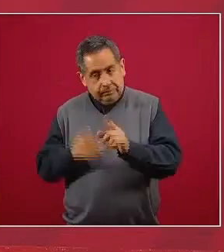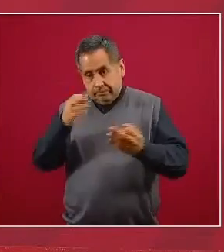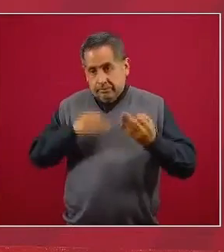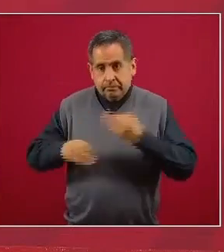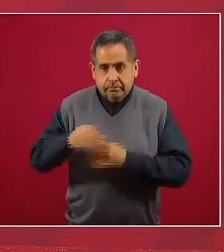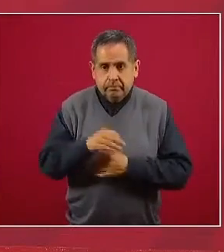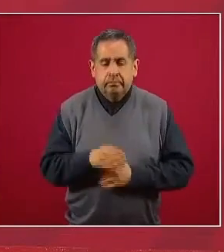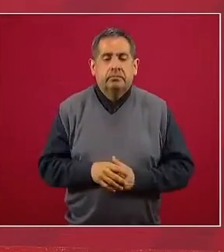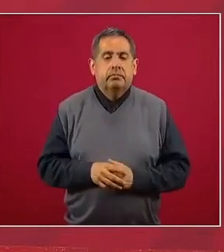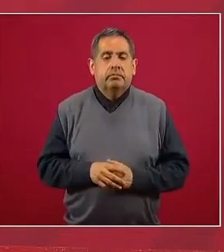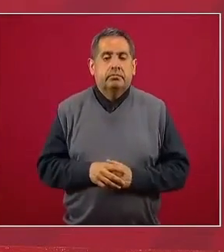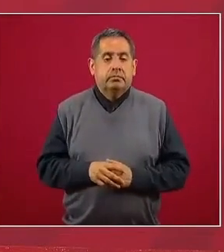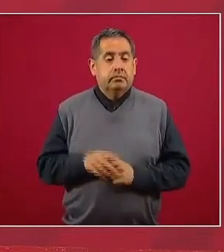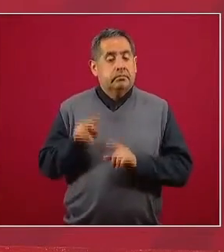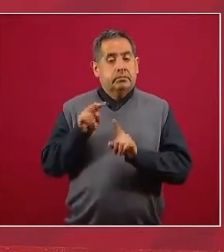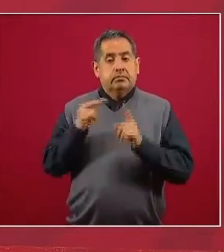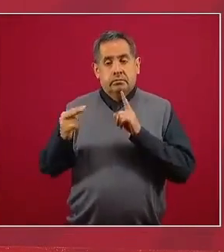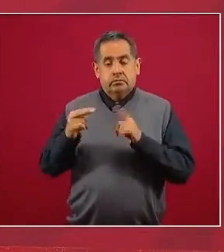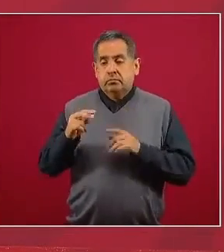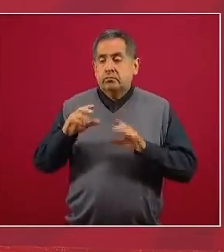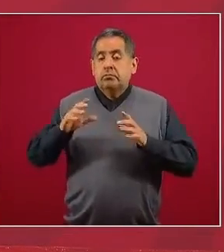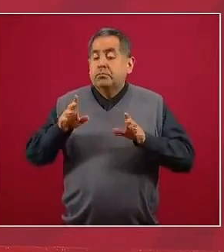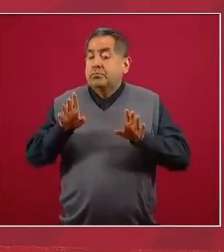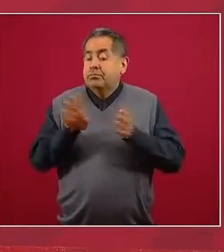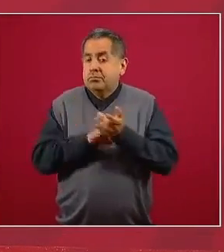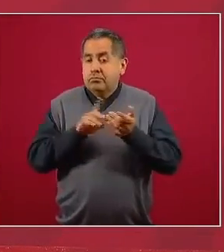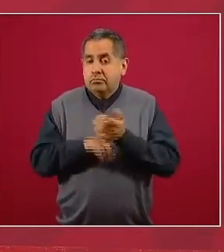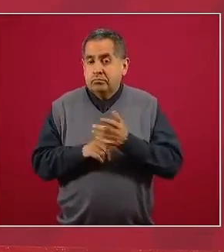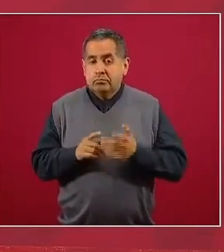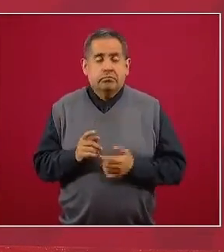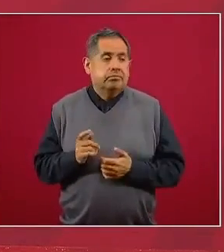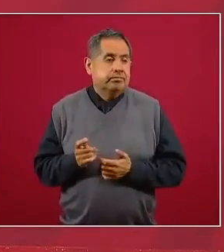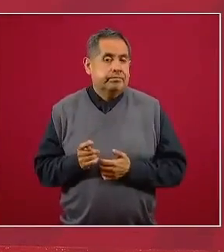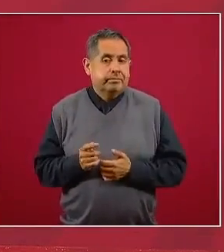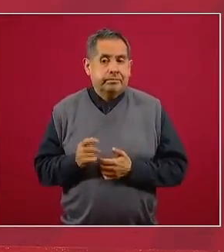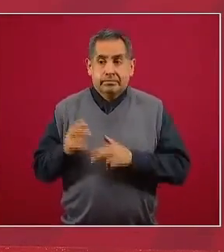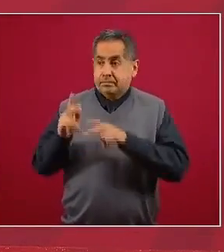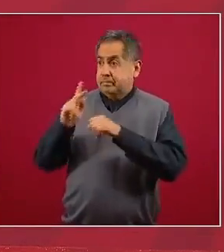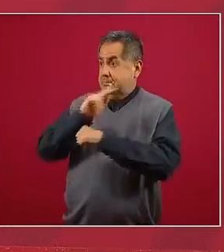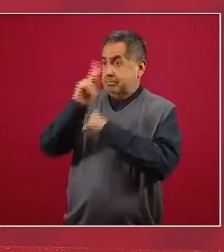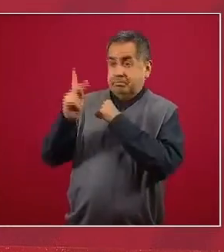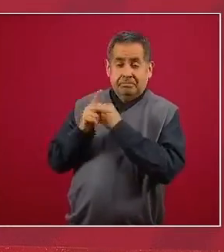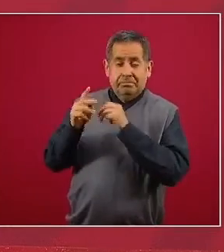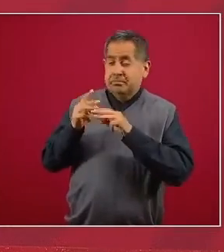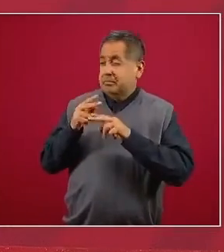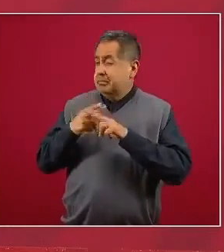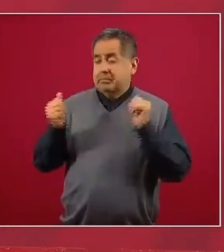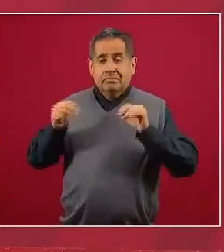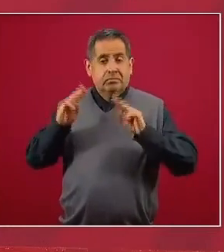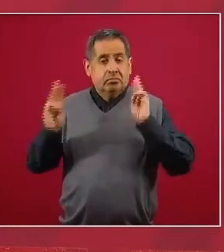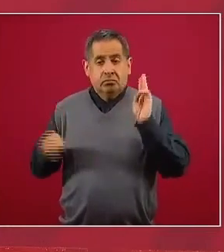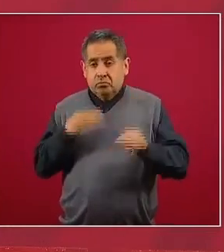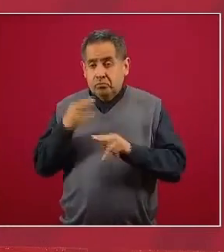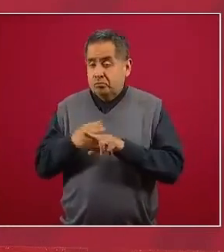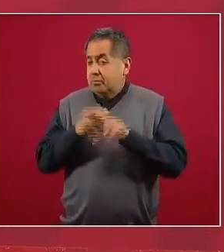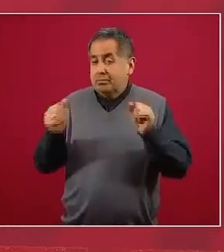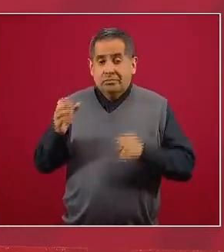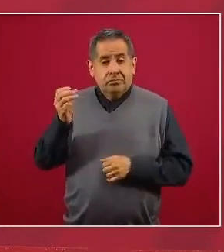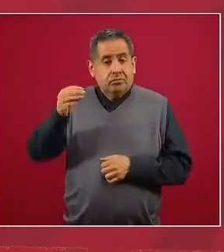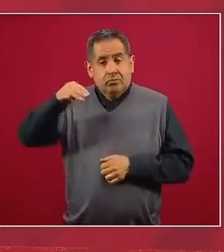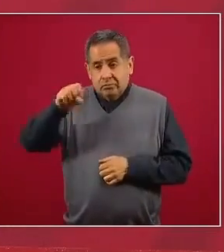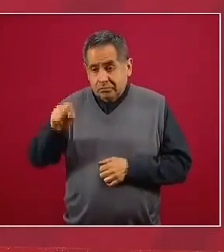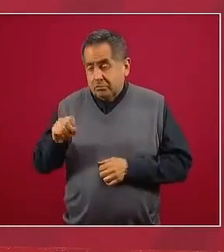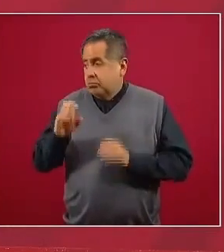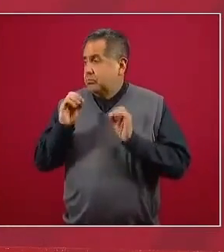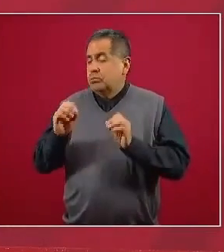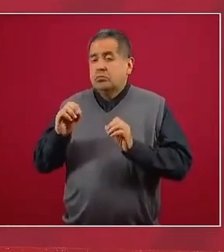universal. Desde el punto de vista técnico, nadie, ningún país en el mundo, ni tampoco la Organización Mundial de la Salud